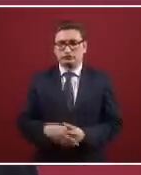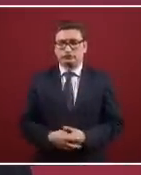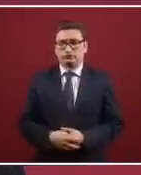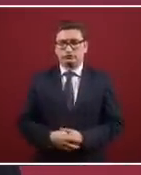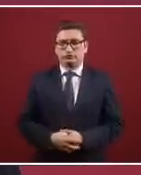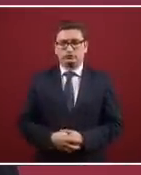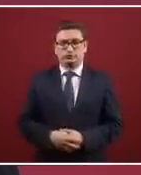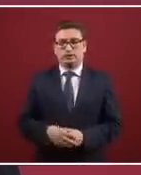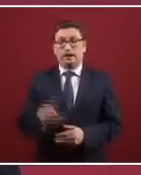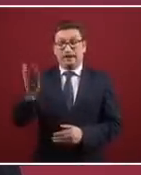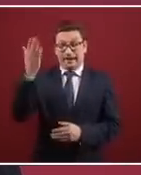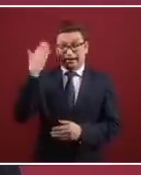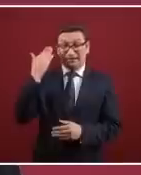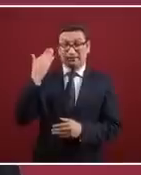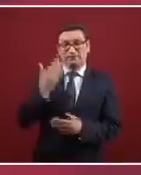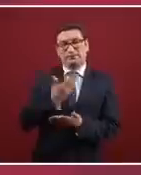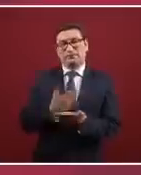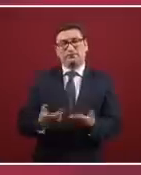ya no.